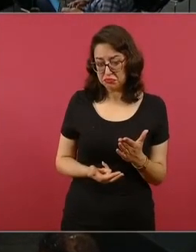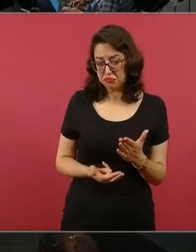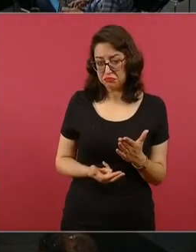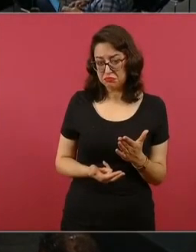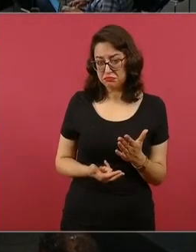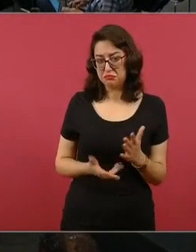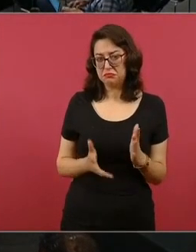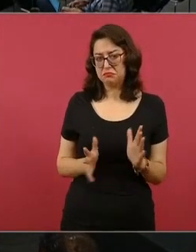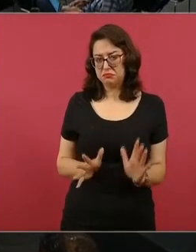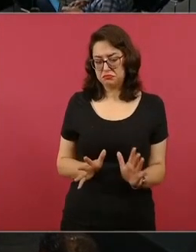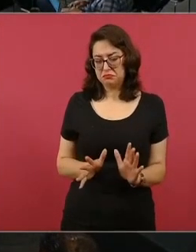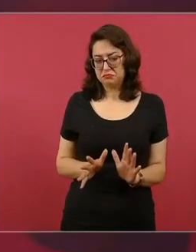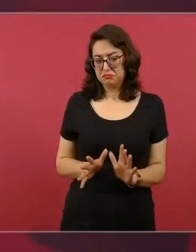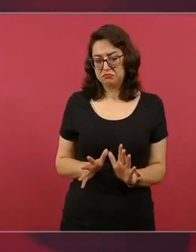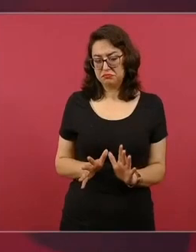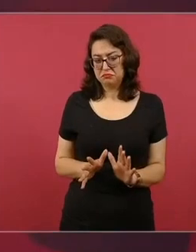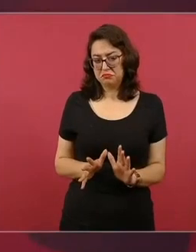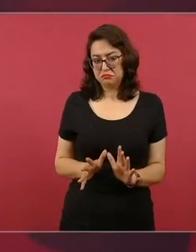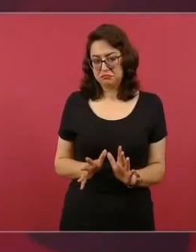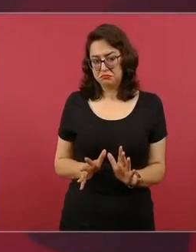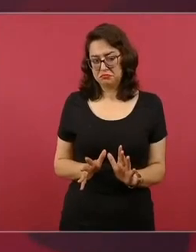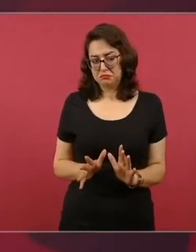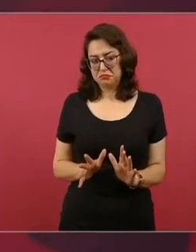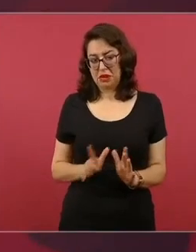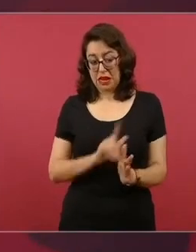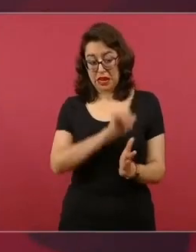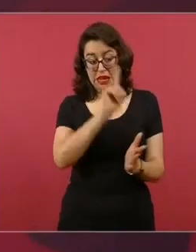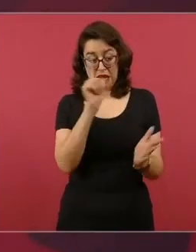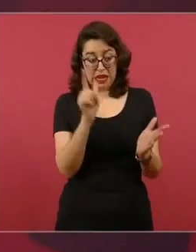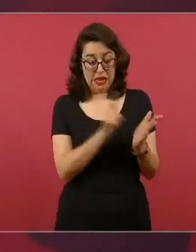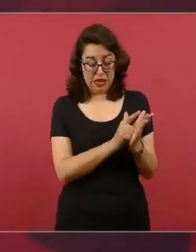si un funcionario no cumple,